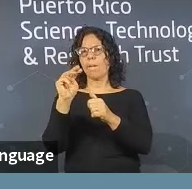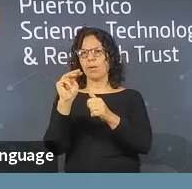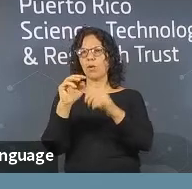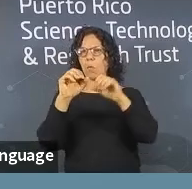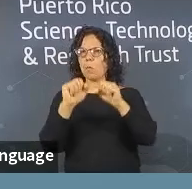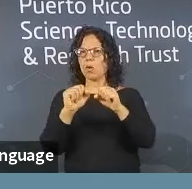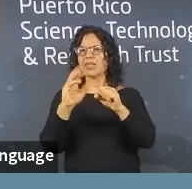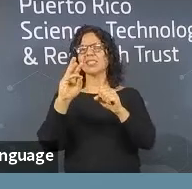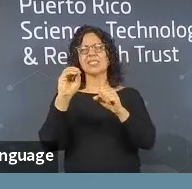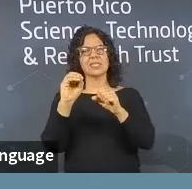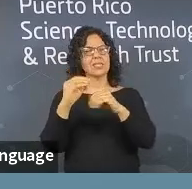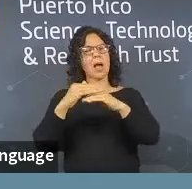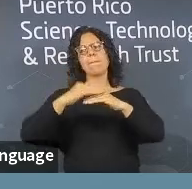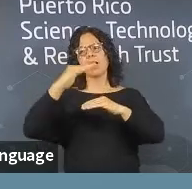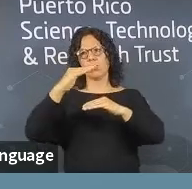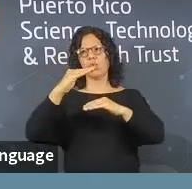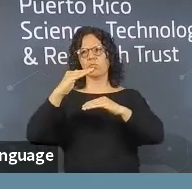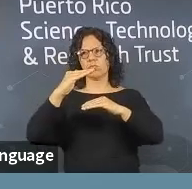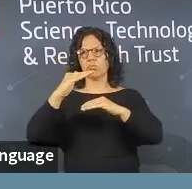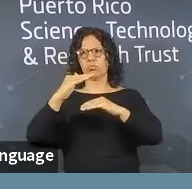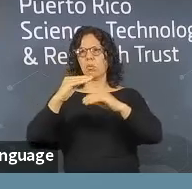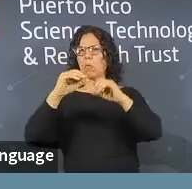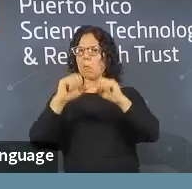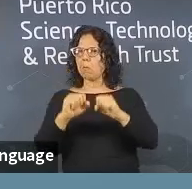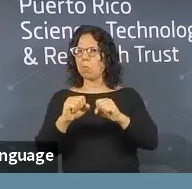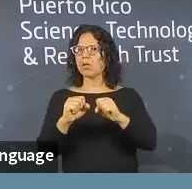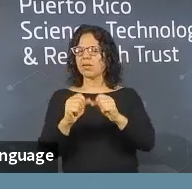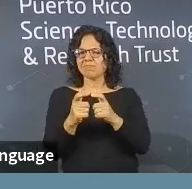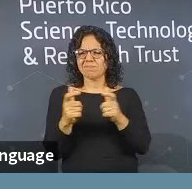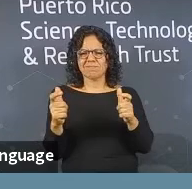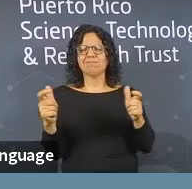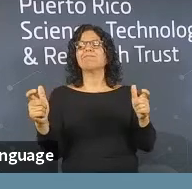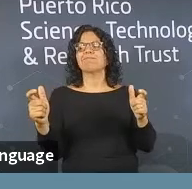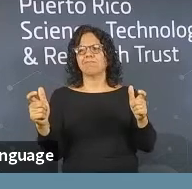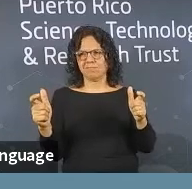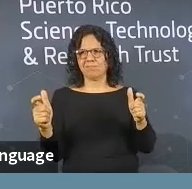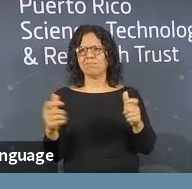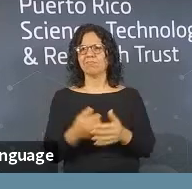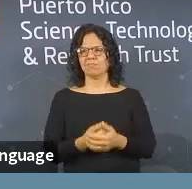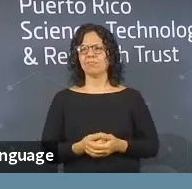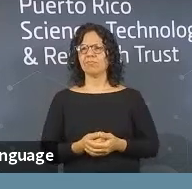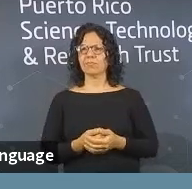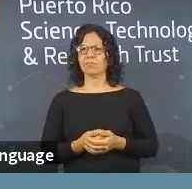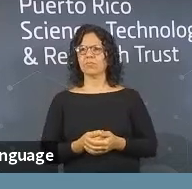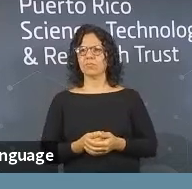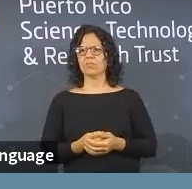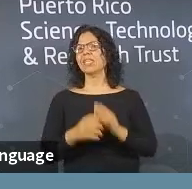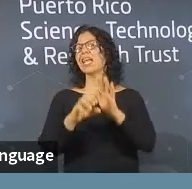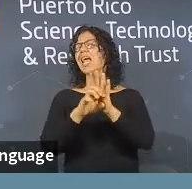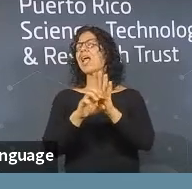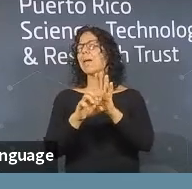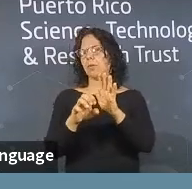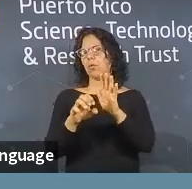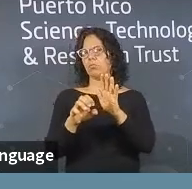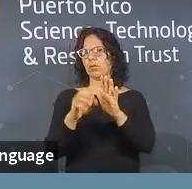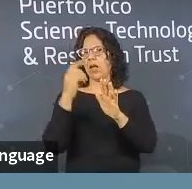micras hasta 1000 micras. O sea, es una expansión bien alta para la mayoría de los herbicidas de exposición. Un ejemplo para